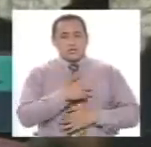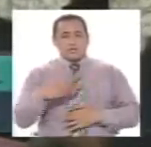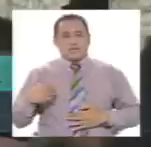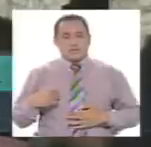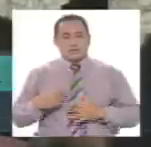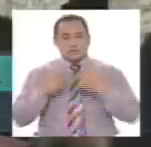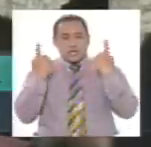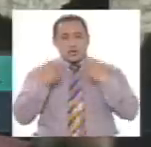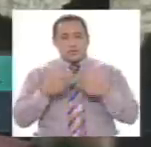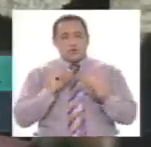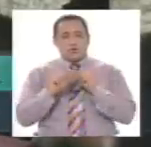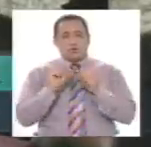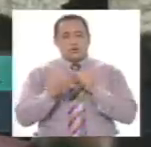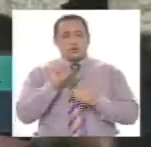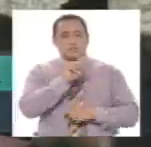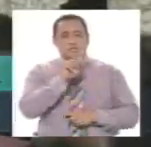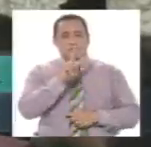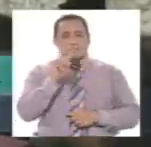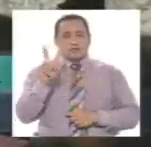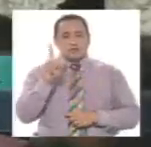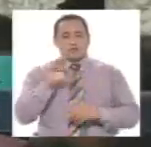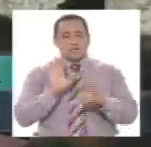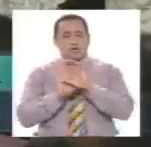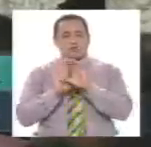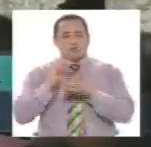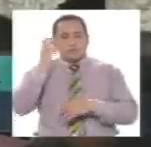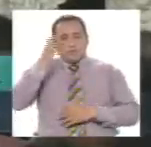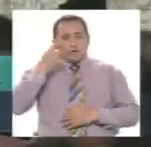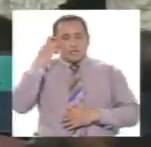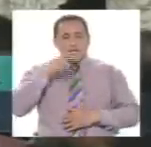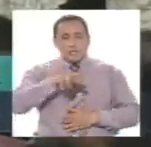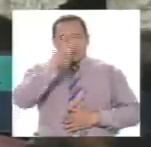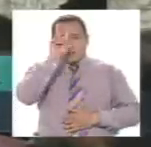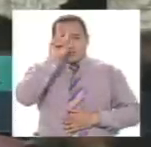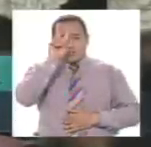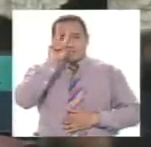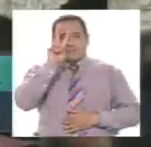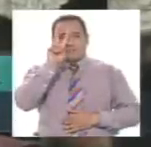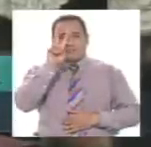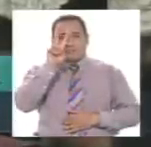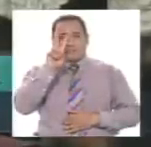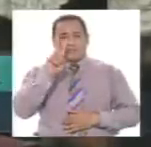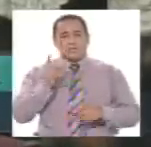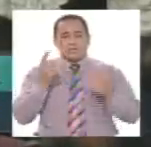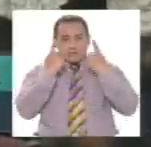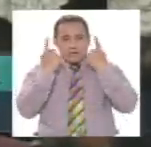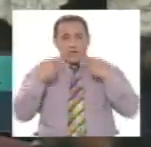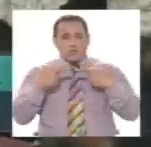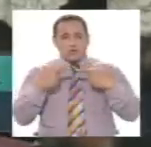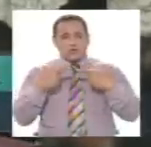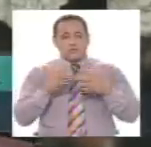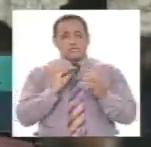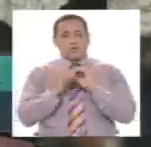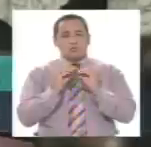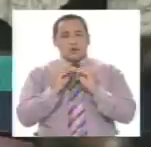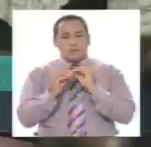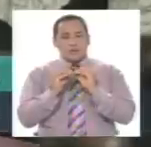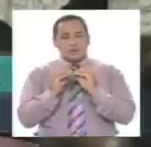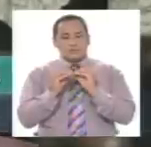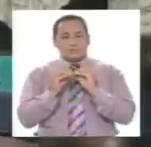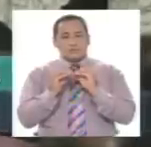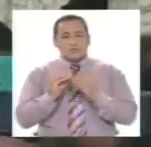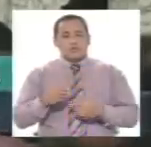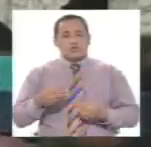de conformidad con el artículo 122 de la Constitución Política del Perú, y estando al acordado, se